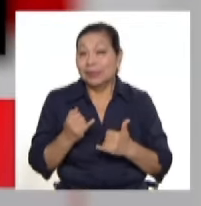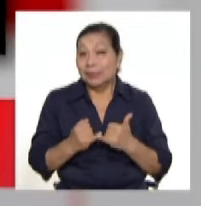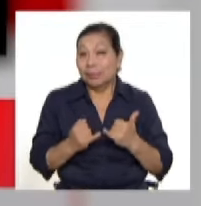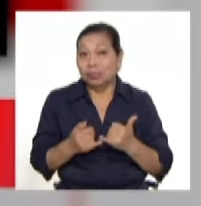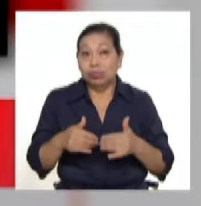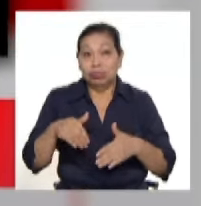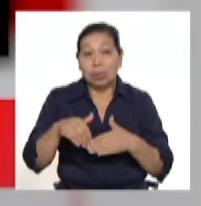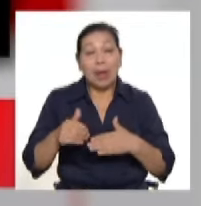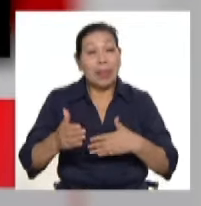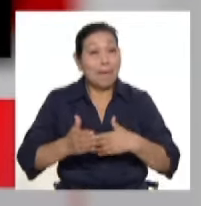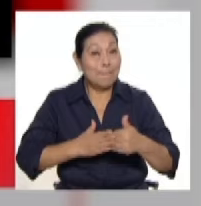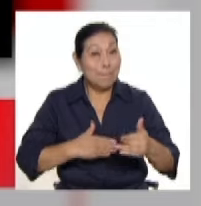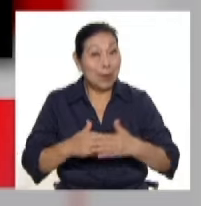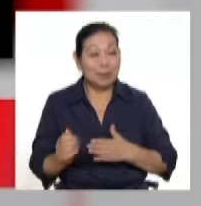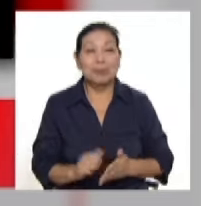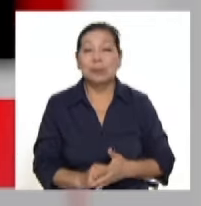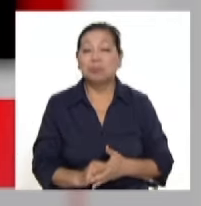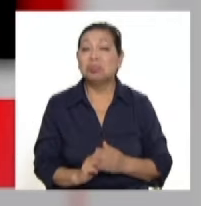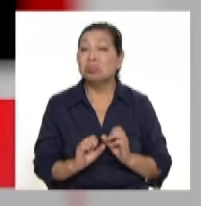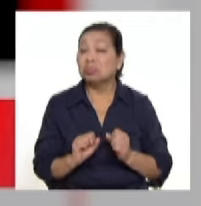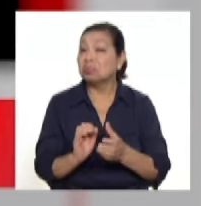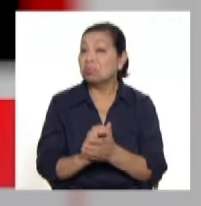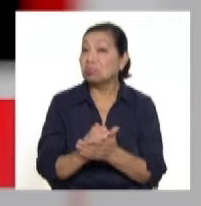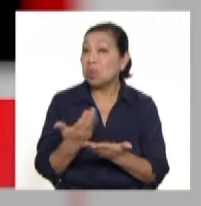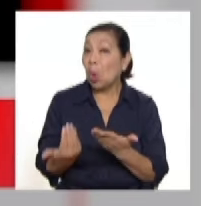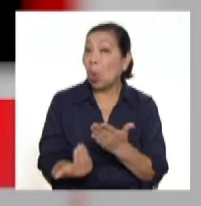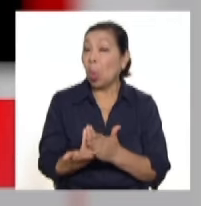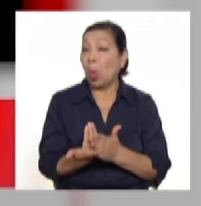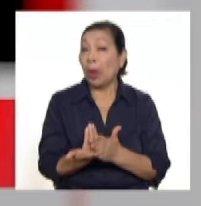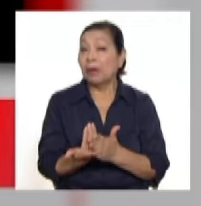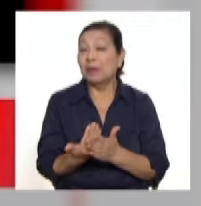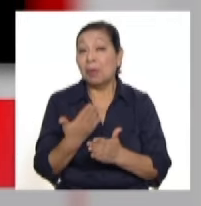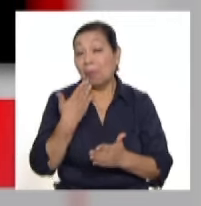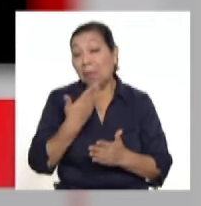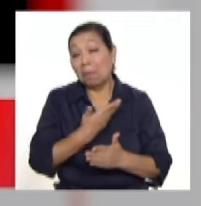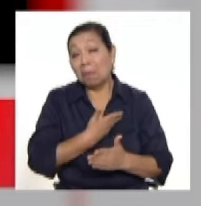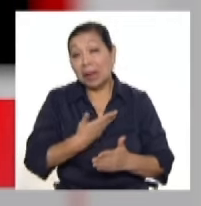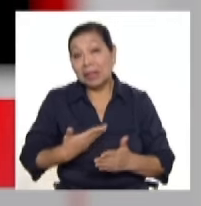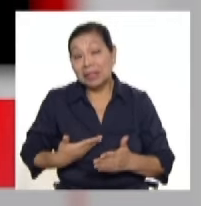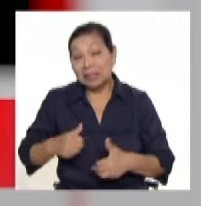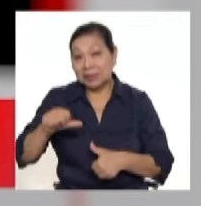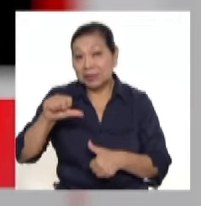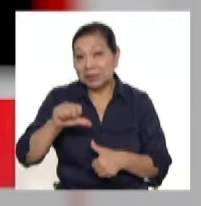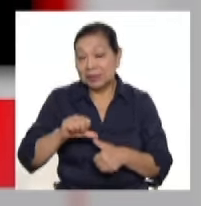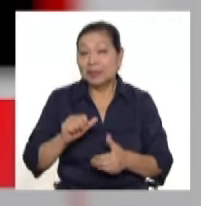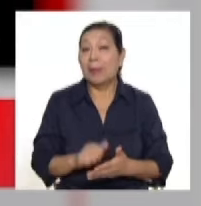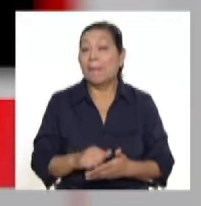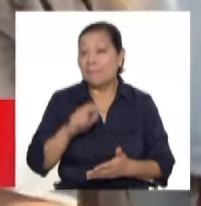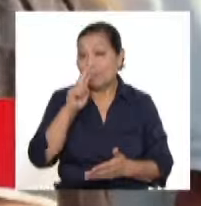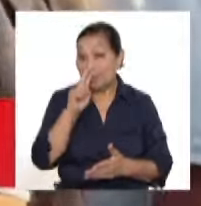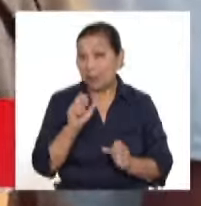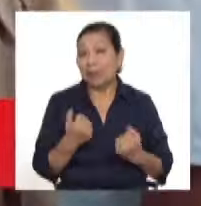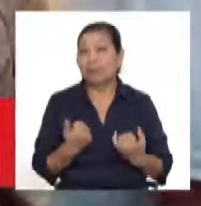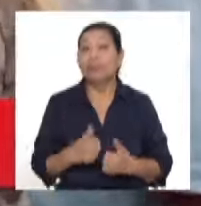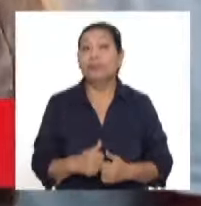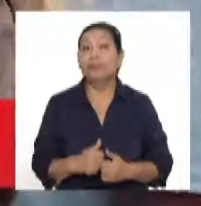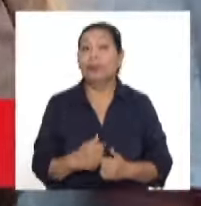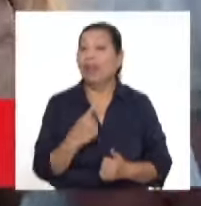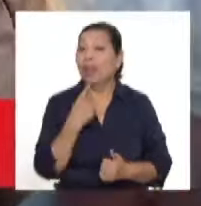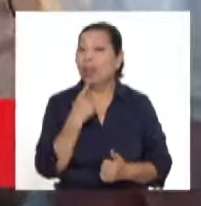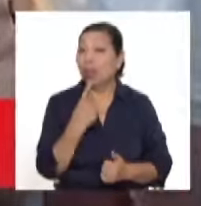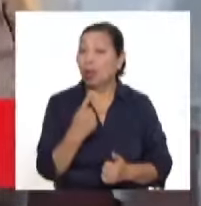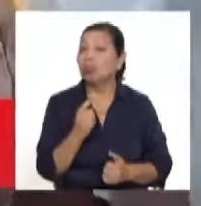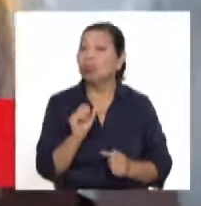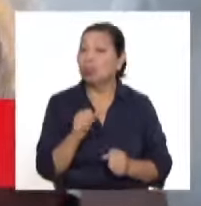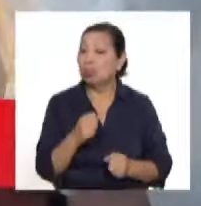de los comicios panameños, reconociendo y saludando al nuevo soberano de la nación centroamericana. El Perú, en esa línea, expresó